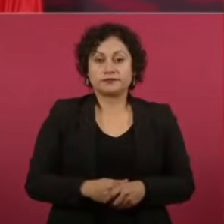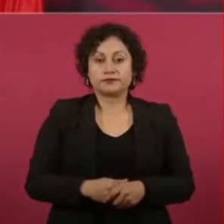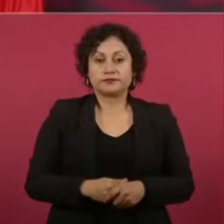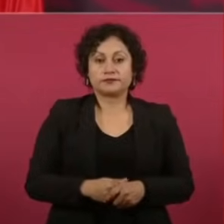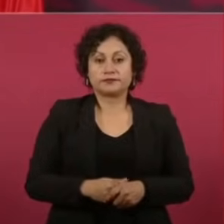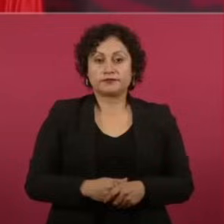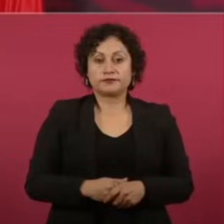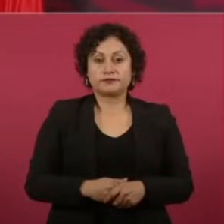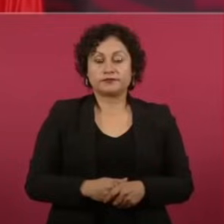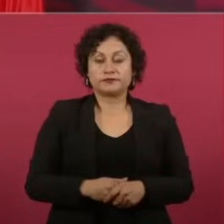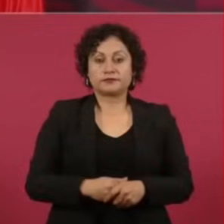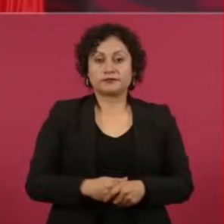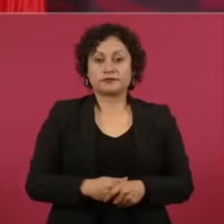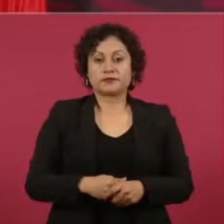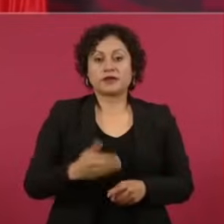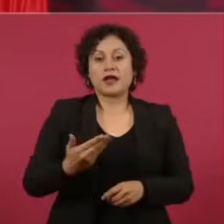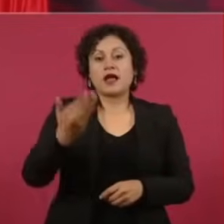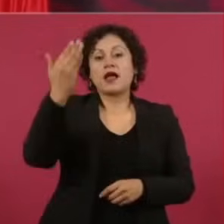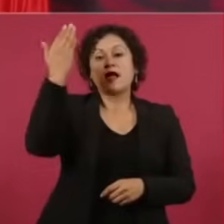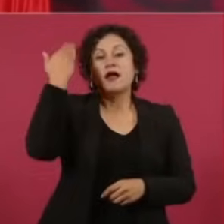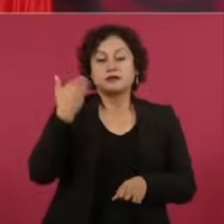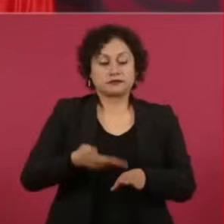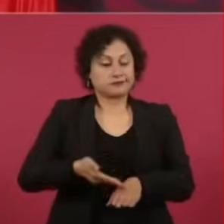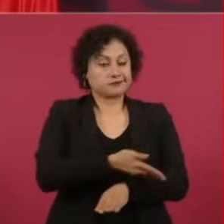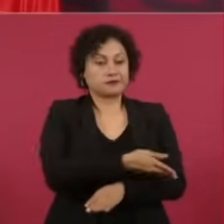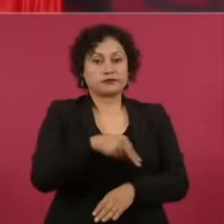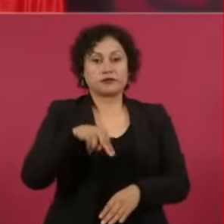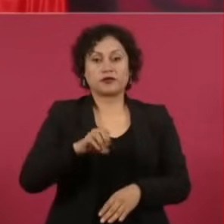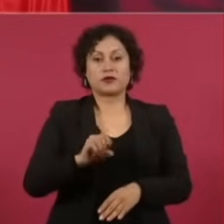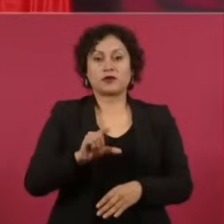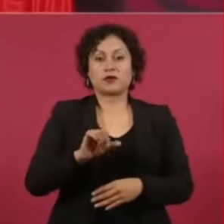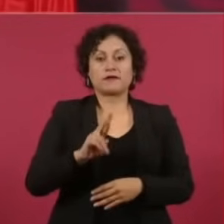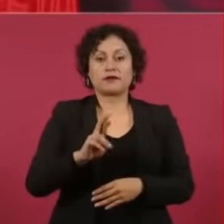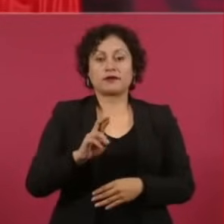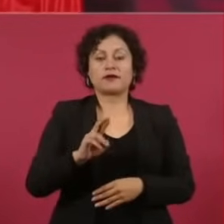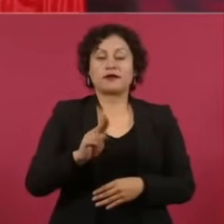La recomendación de los neoliberales corruptos